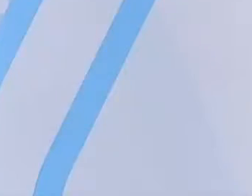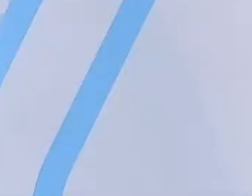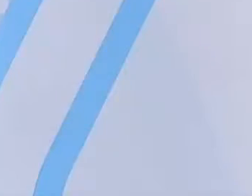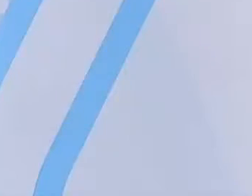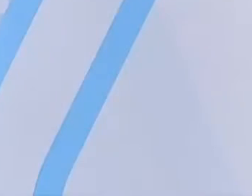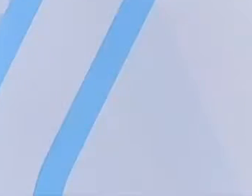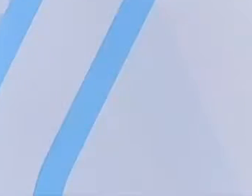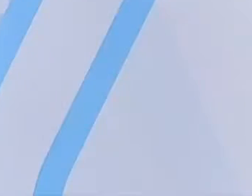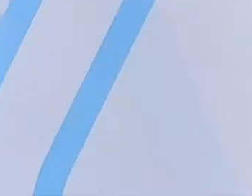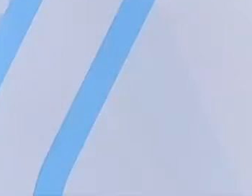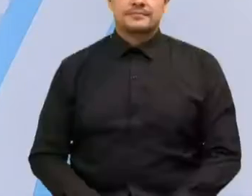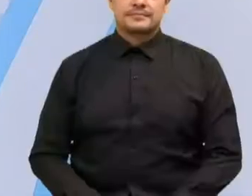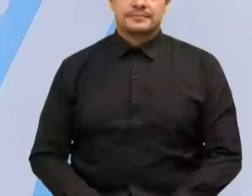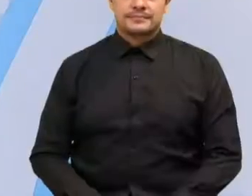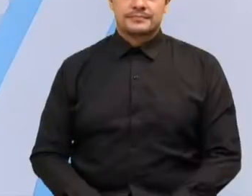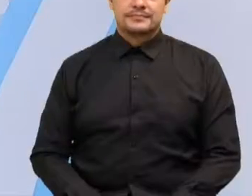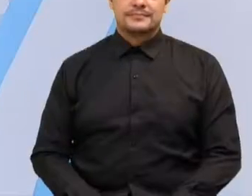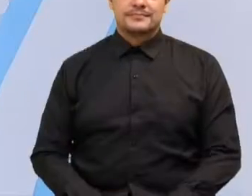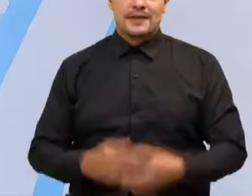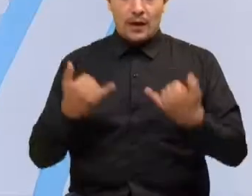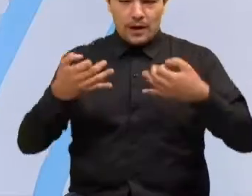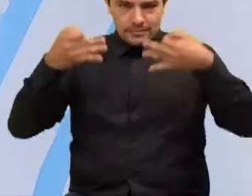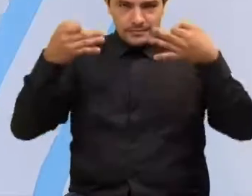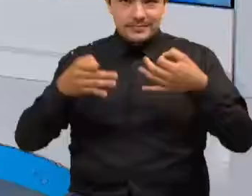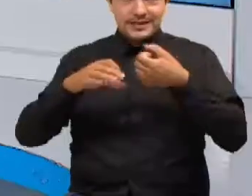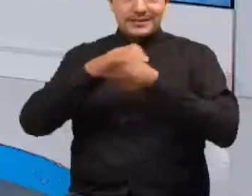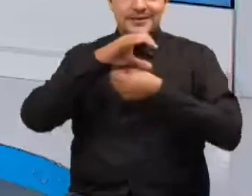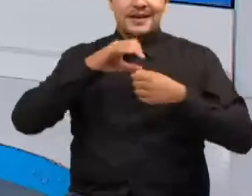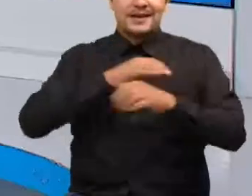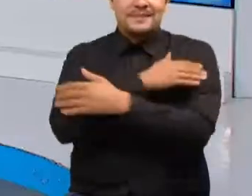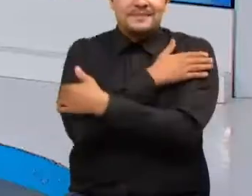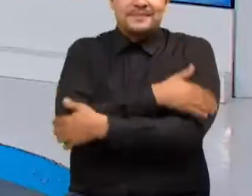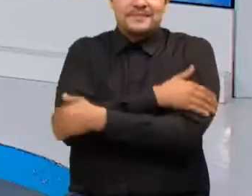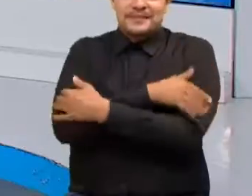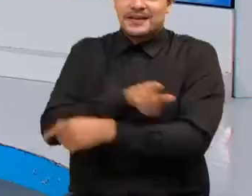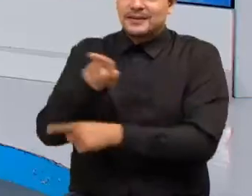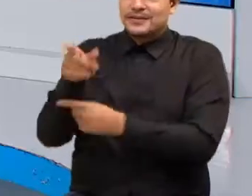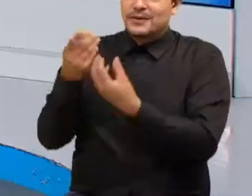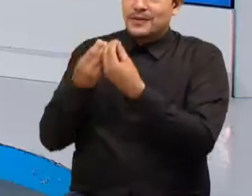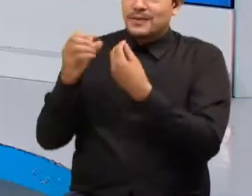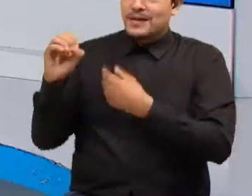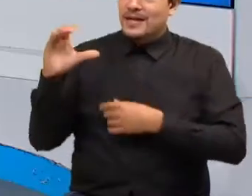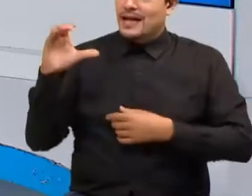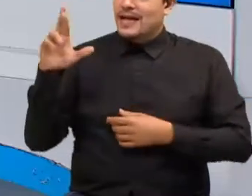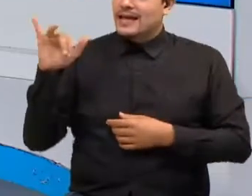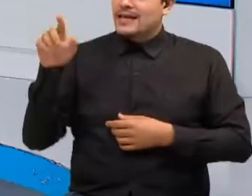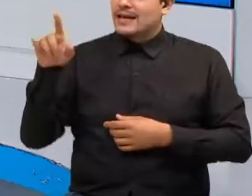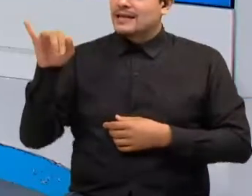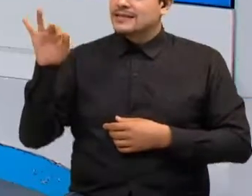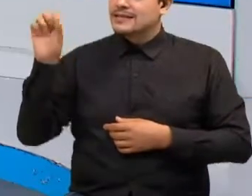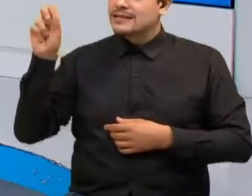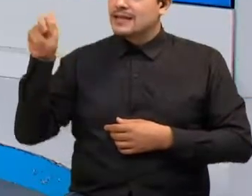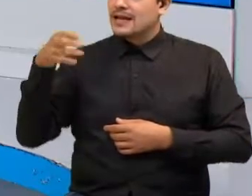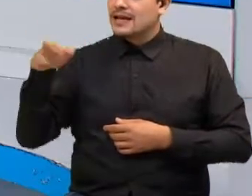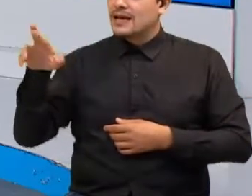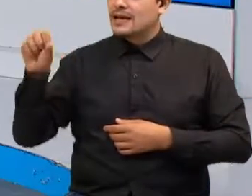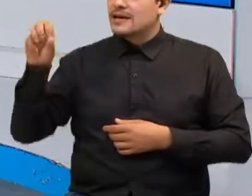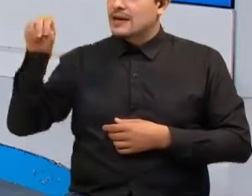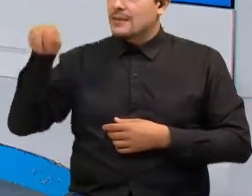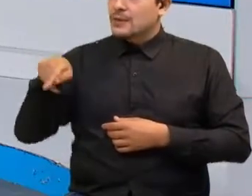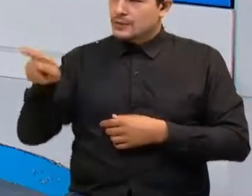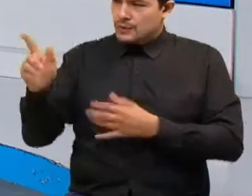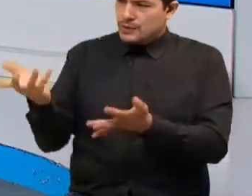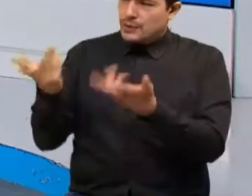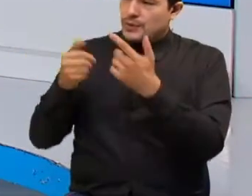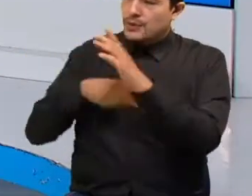Y en este recorrido regional seguimos, ahora sí vamos a Pamplona, allí está Cristian Ramón, porque tiene detalles de una sembratón que se realizó en tres puntos